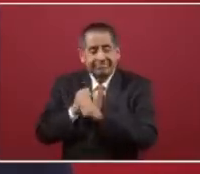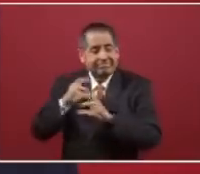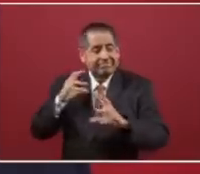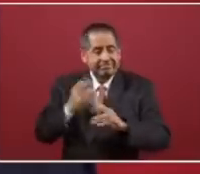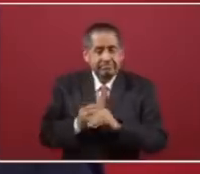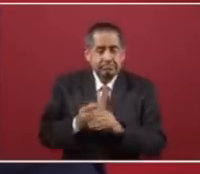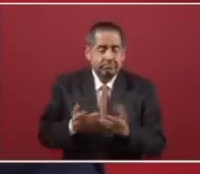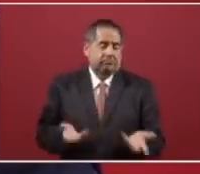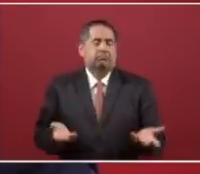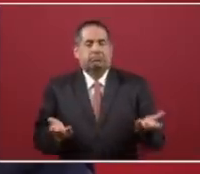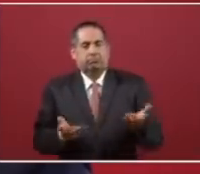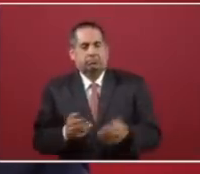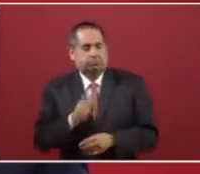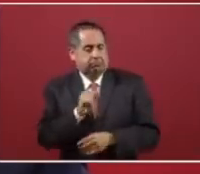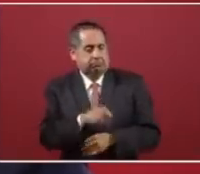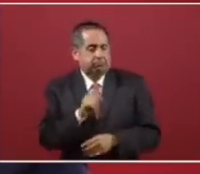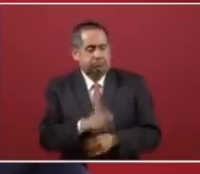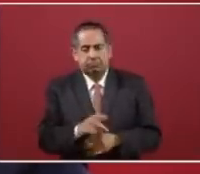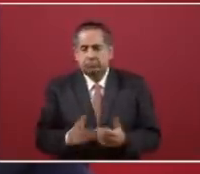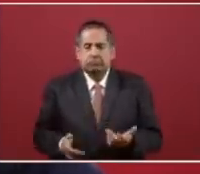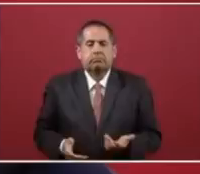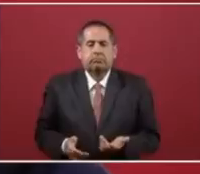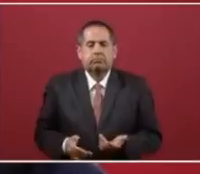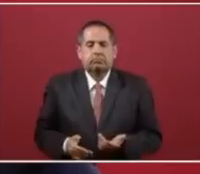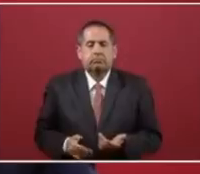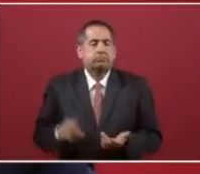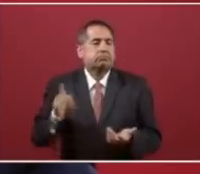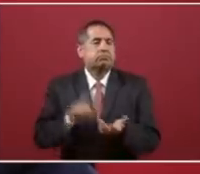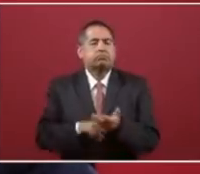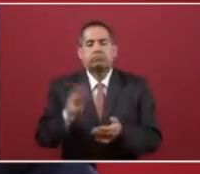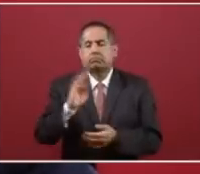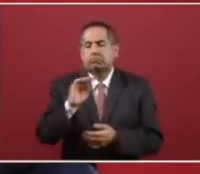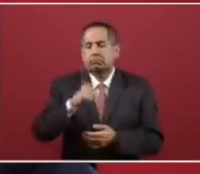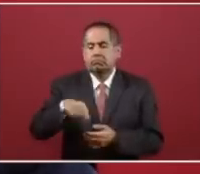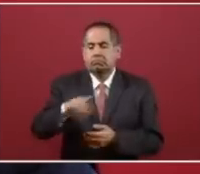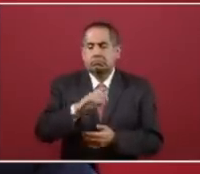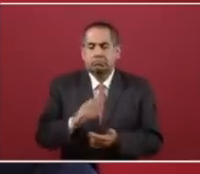y aquí a lo mejor